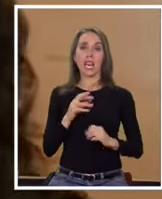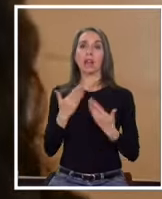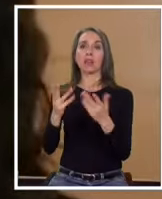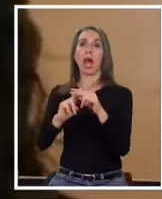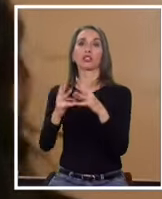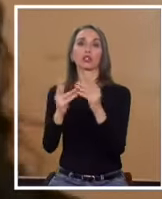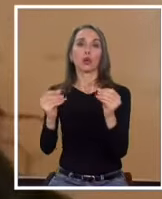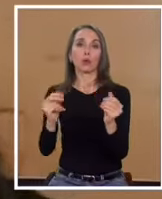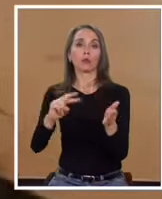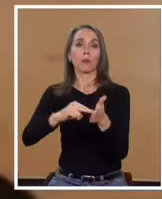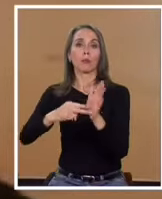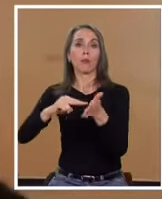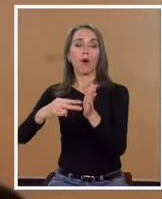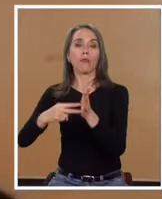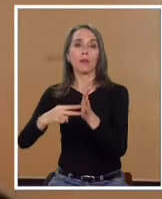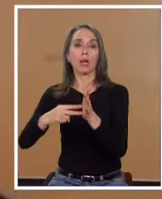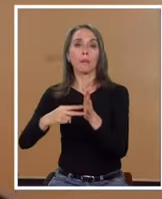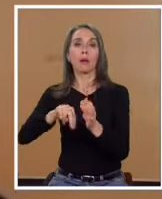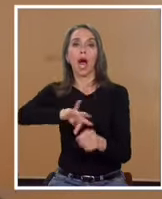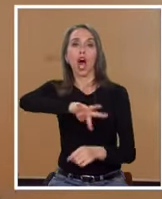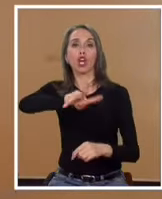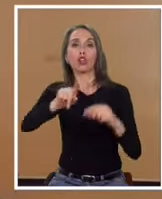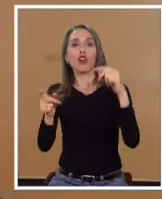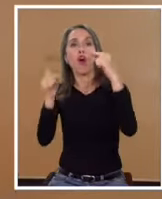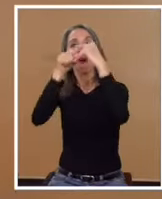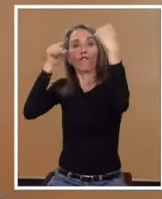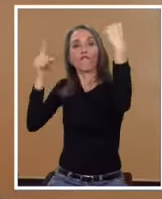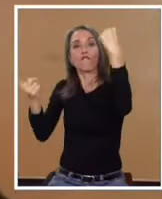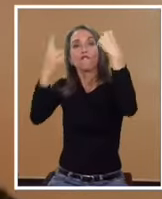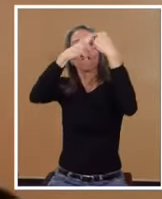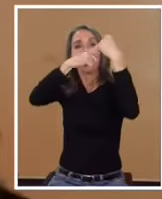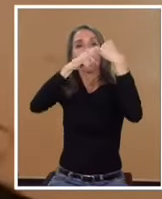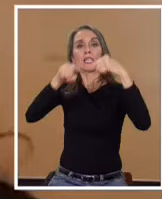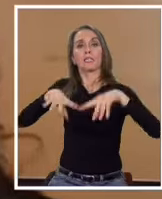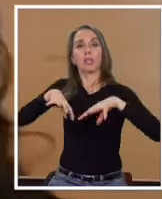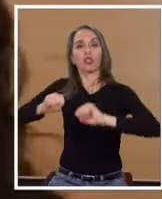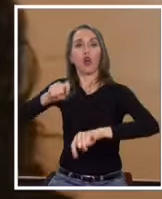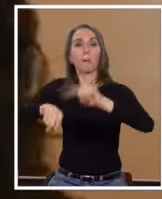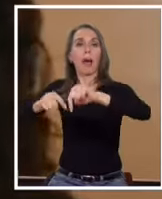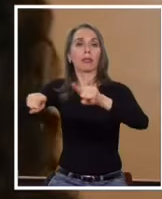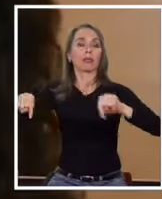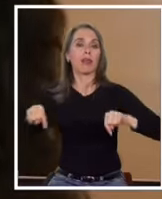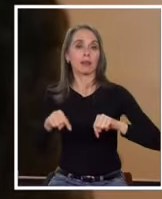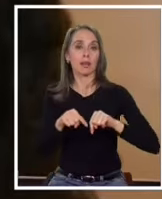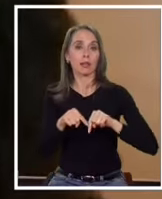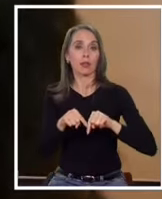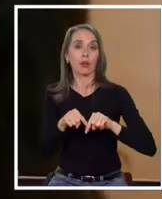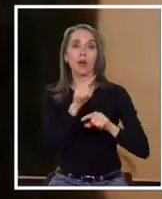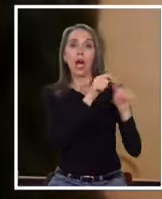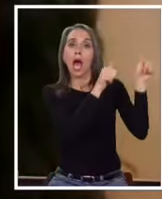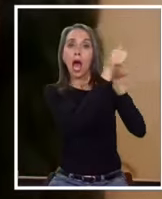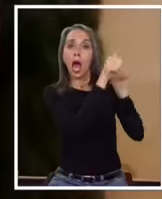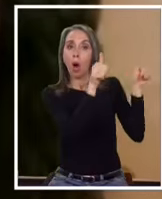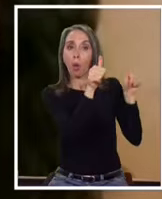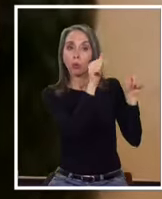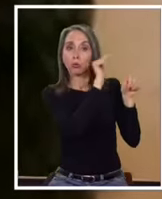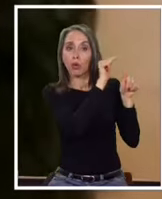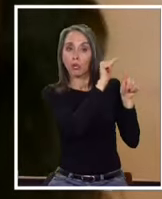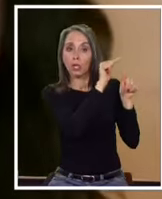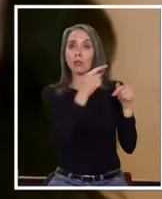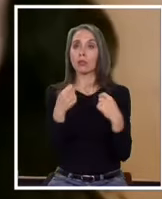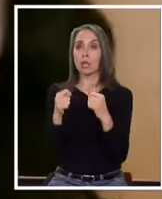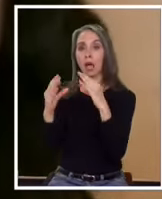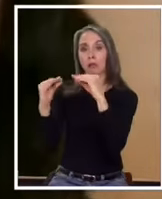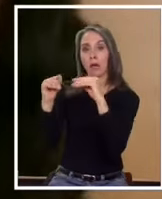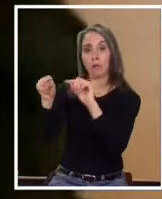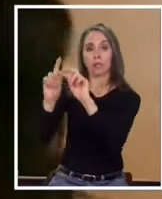y definitiva a los problemas asociados al hurto de energía desde estos terrenos ocupados, y es la acción de las autoridades quienes tienen que tratar